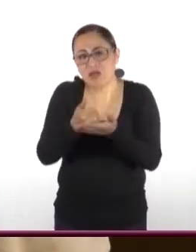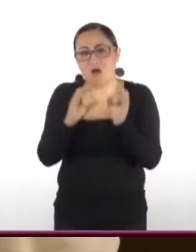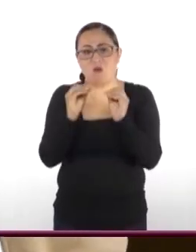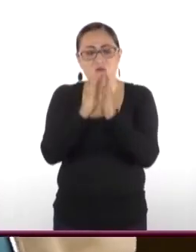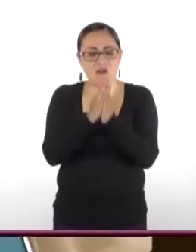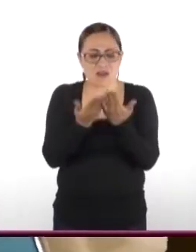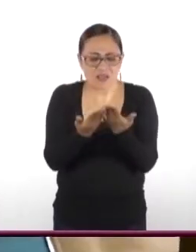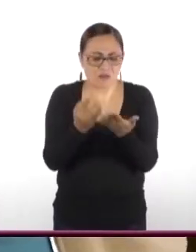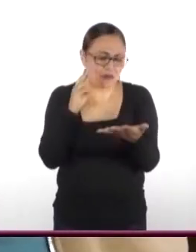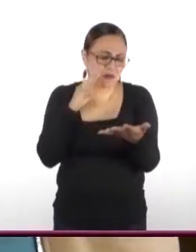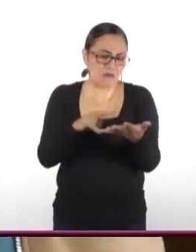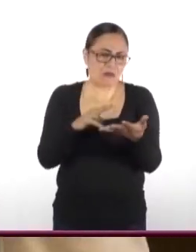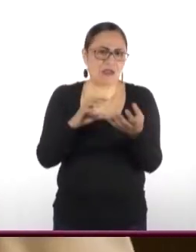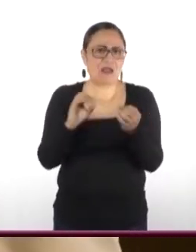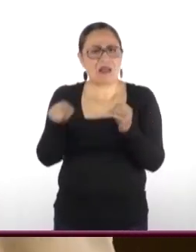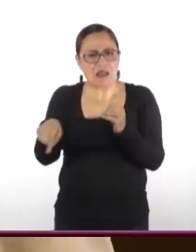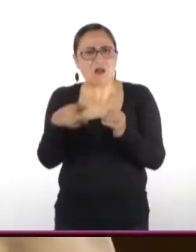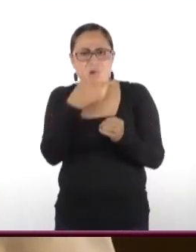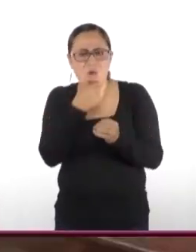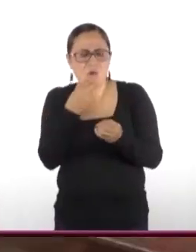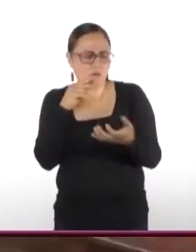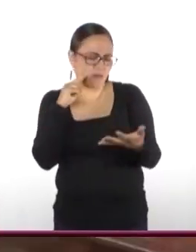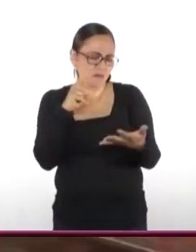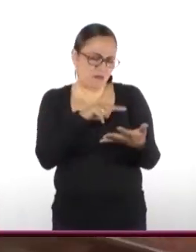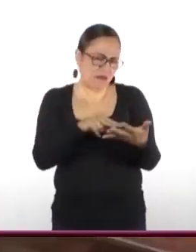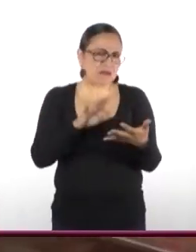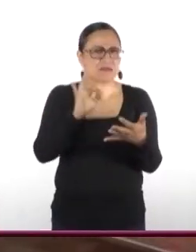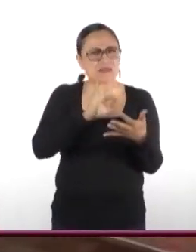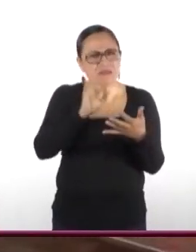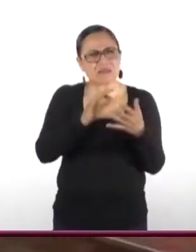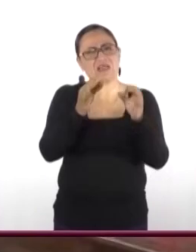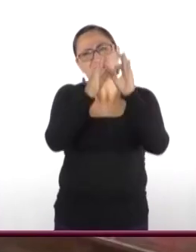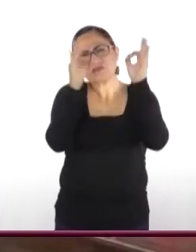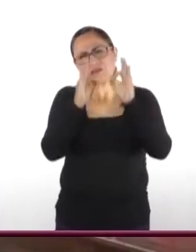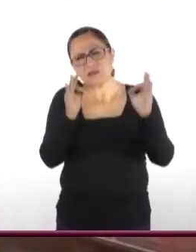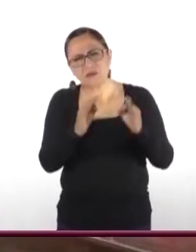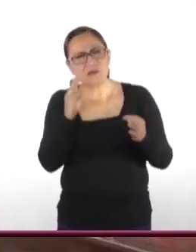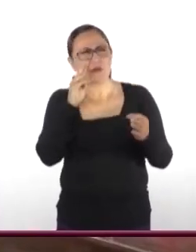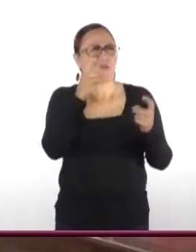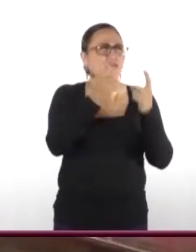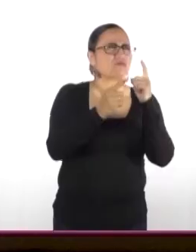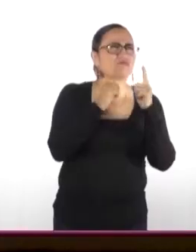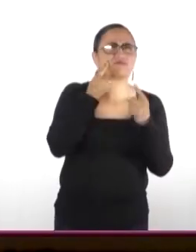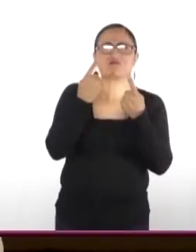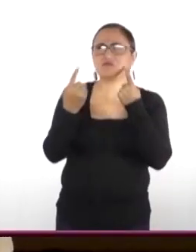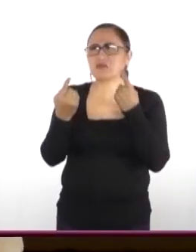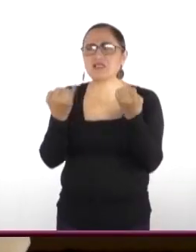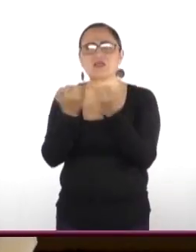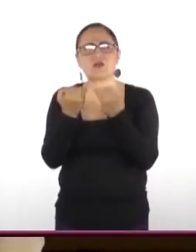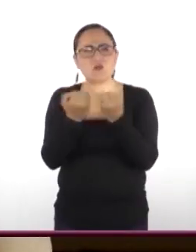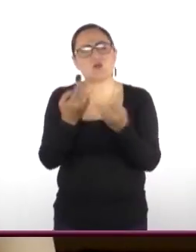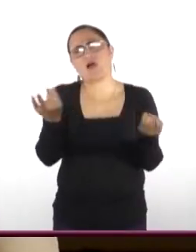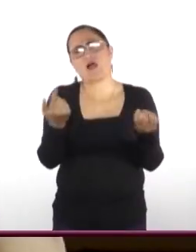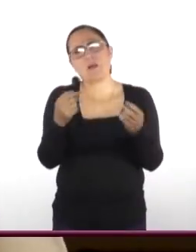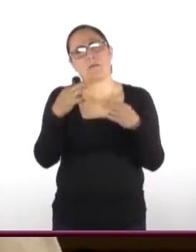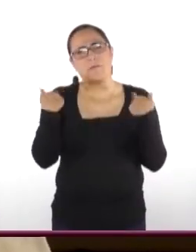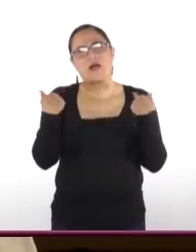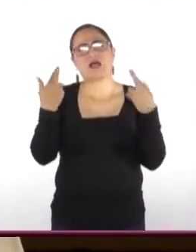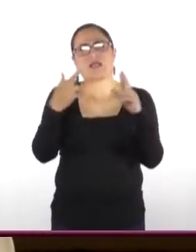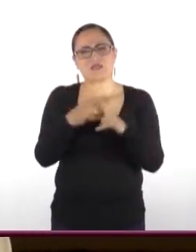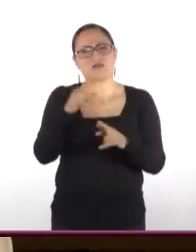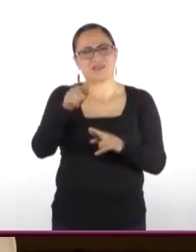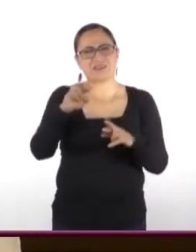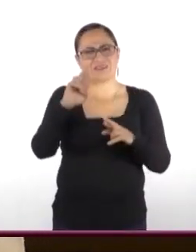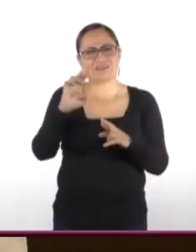vio libros que lo inspiraron, o tal vez solo era un buen observador de la naturaleza y vio proporciones áureas. Quizá estudió a los grandes maestros